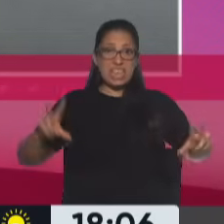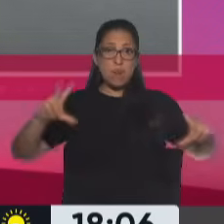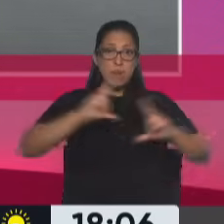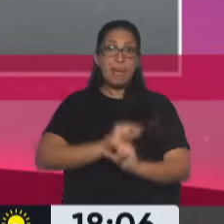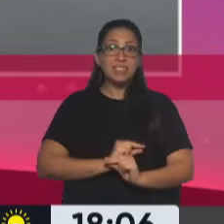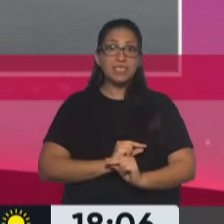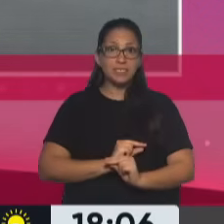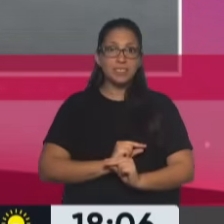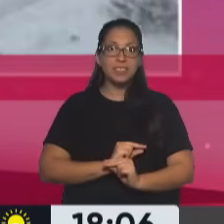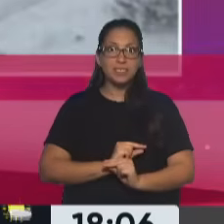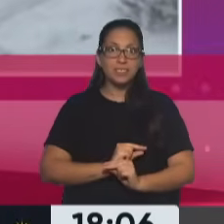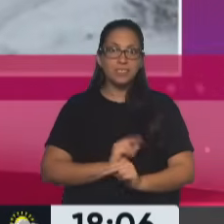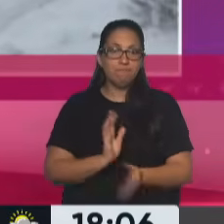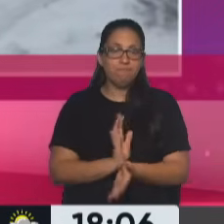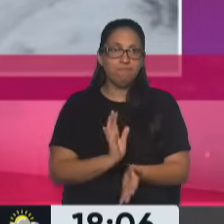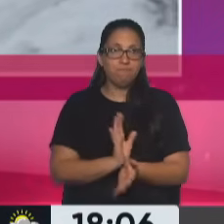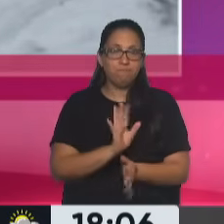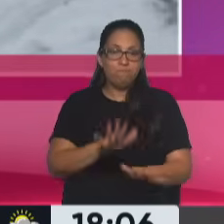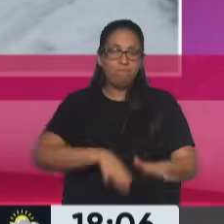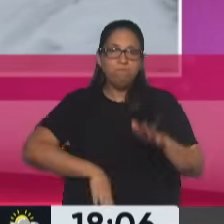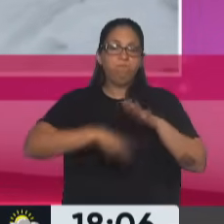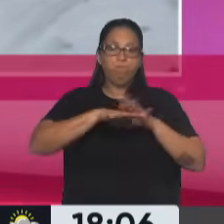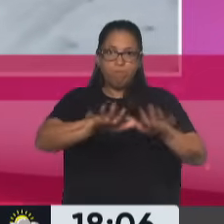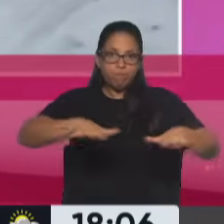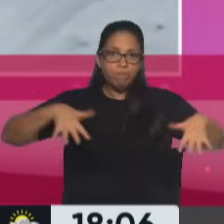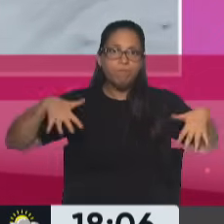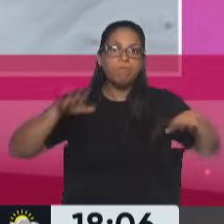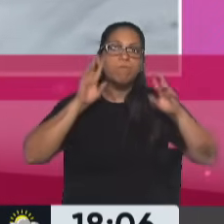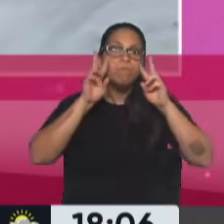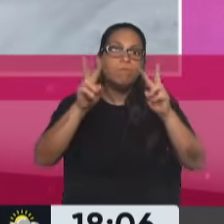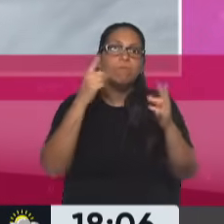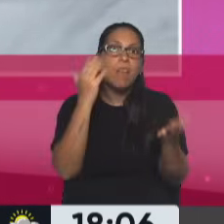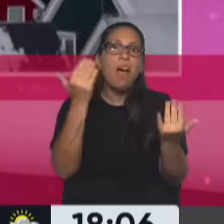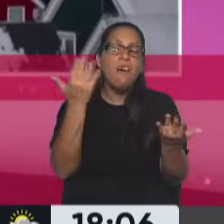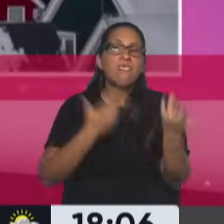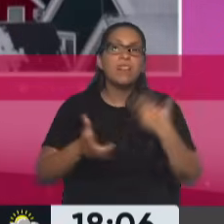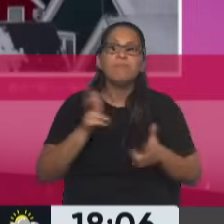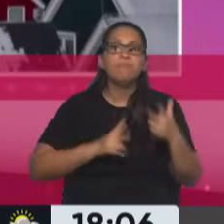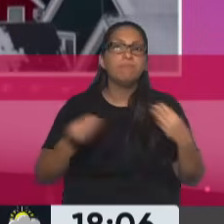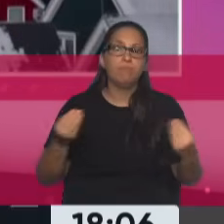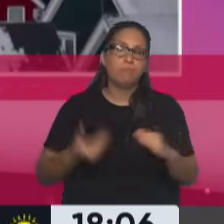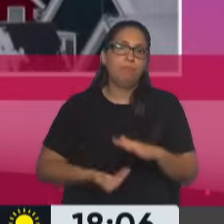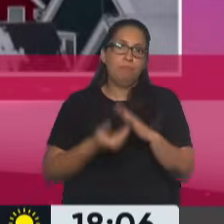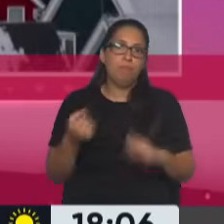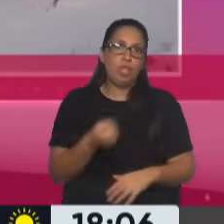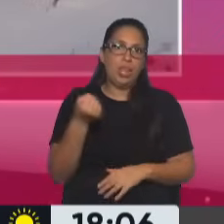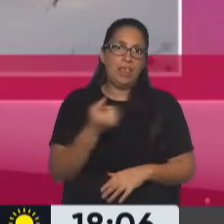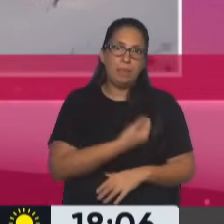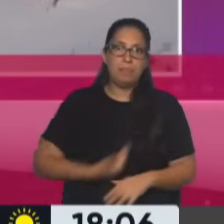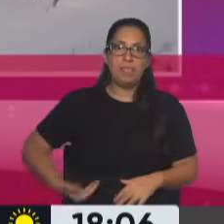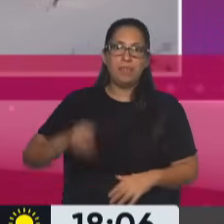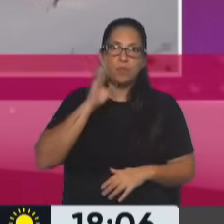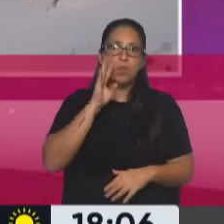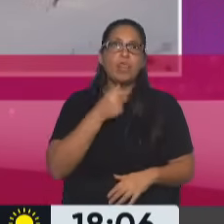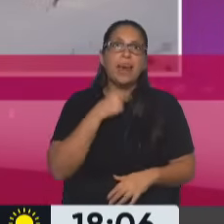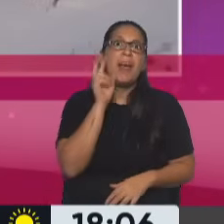y eso también llama la atención. Digo, indica obviamente la preponderancia que tiene el presidente de los Estados Unidos. Era una persona que todos querían